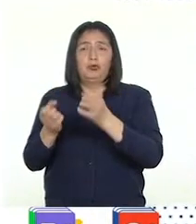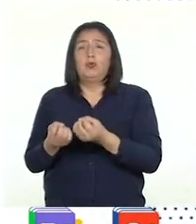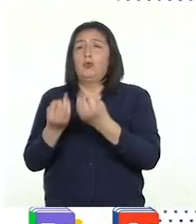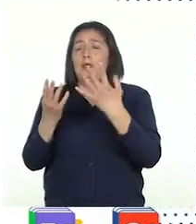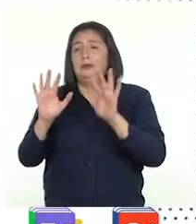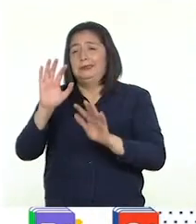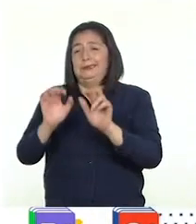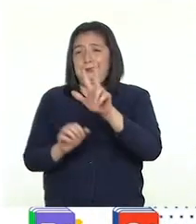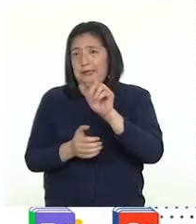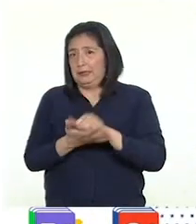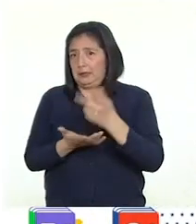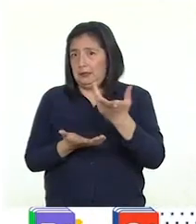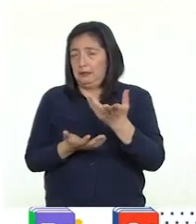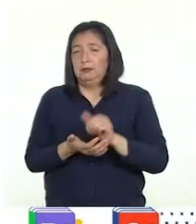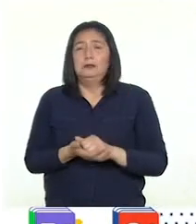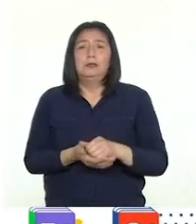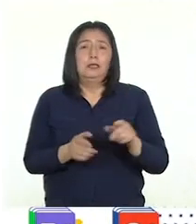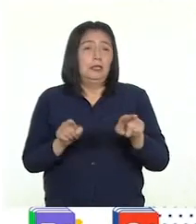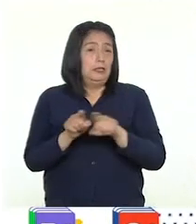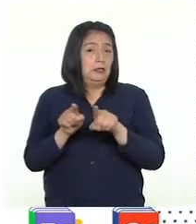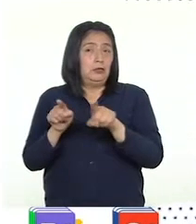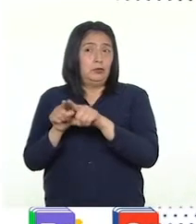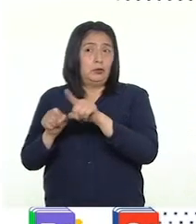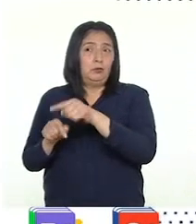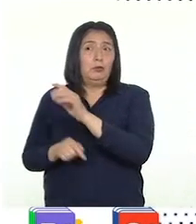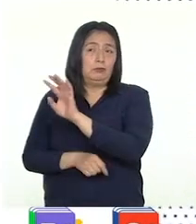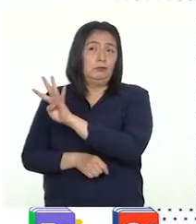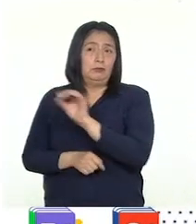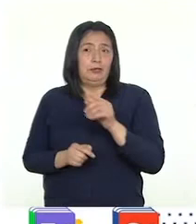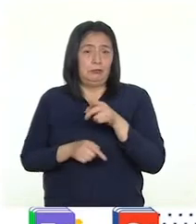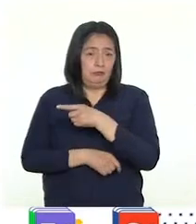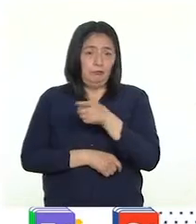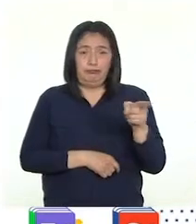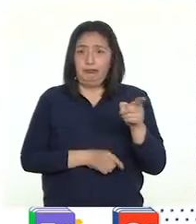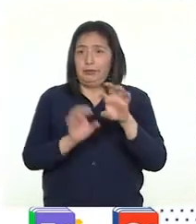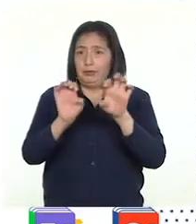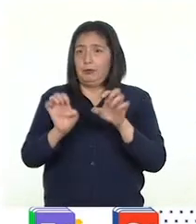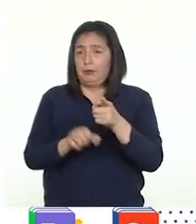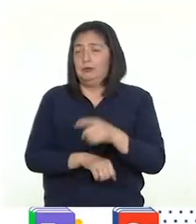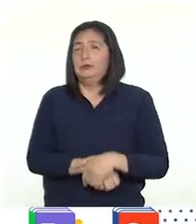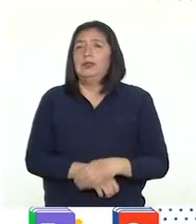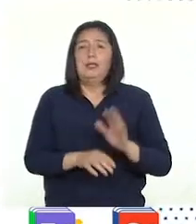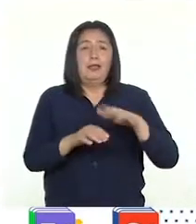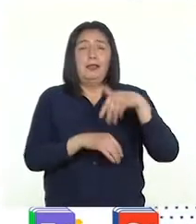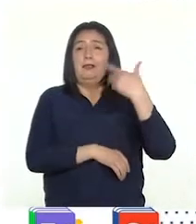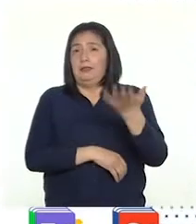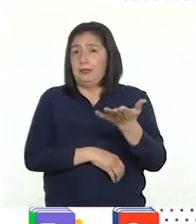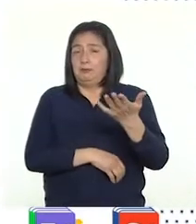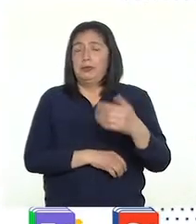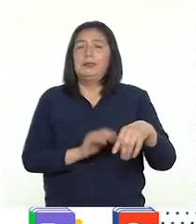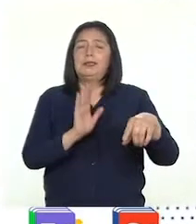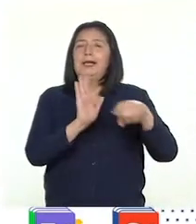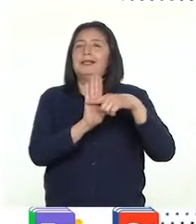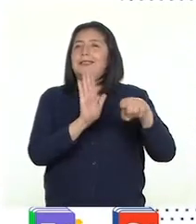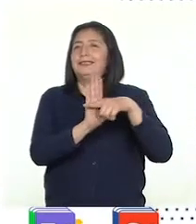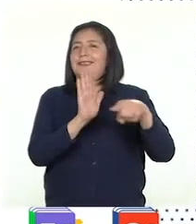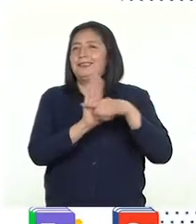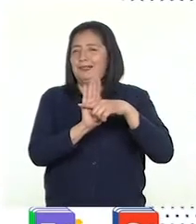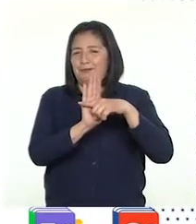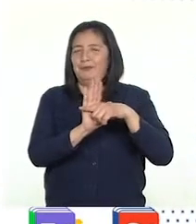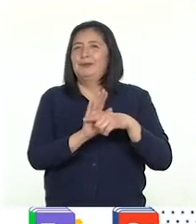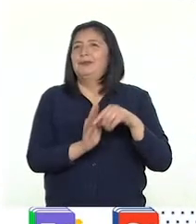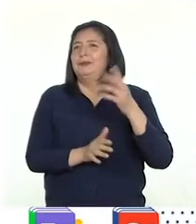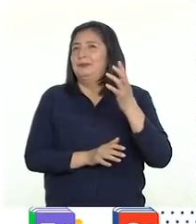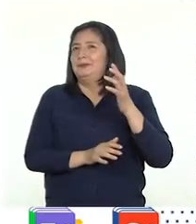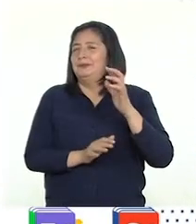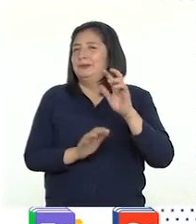es 13. Entonces la ecuación quedaría así. Luego restamos 13 unidades a